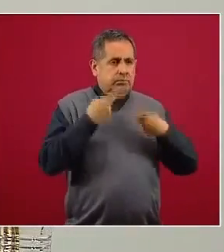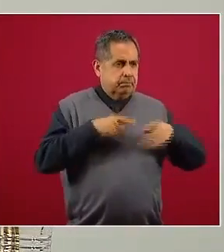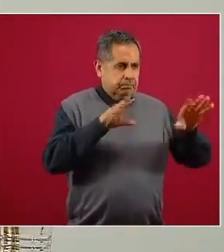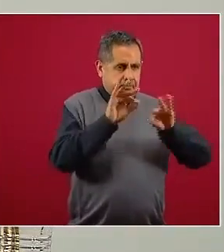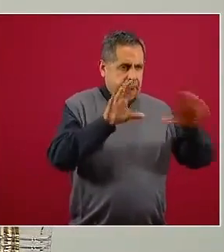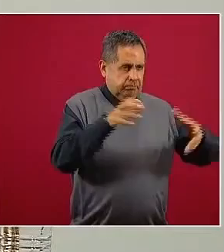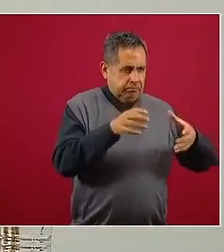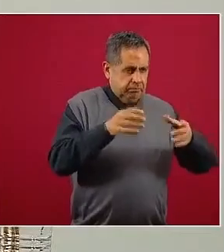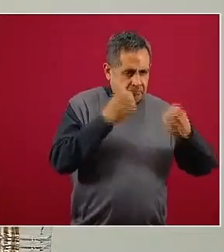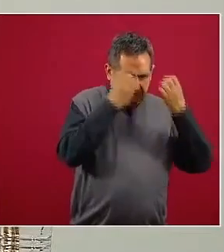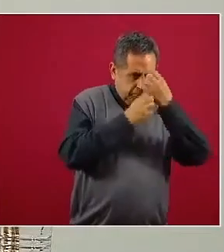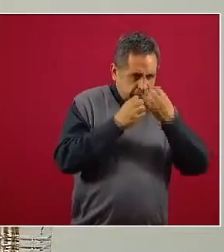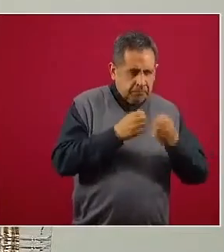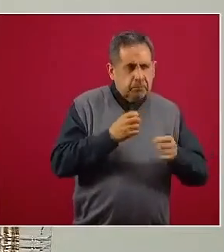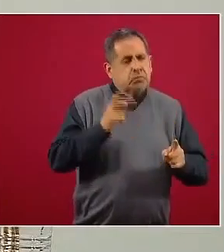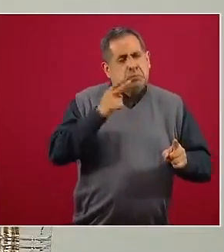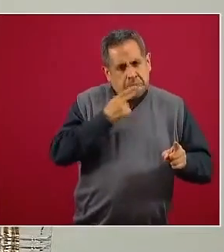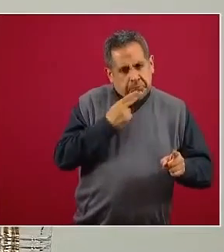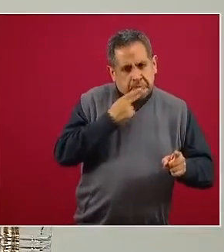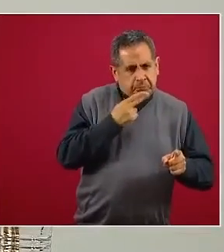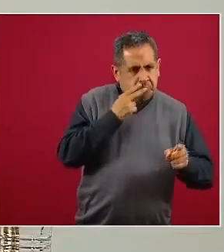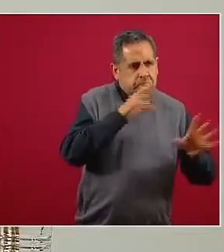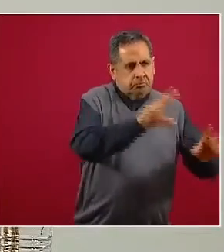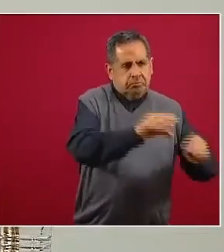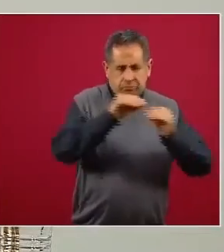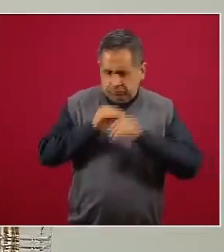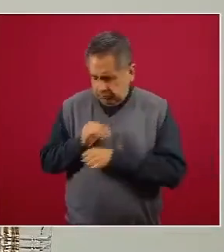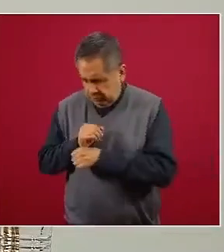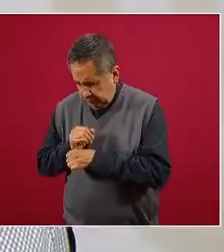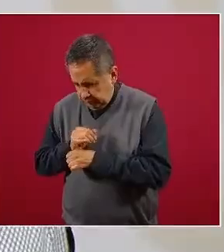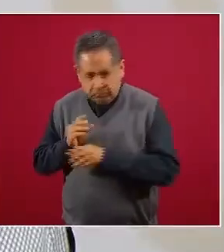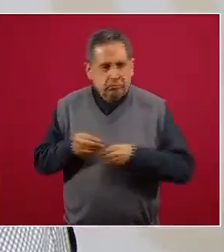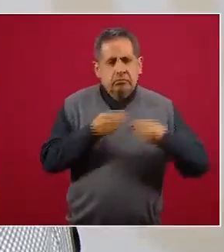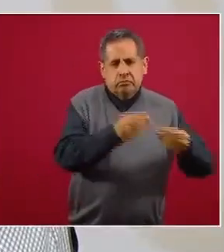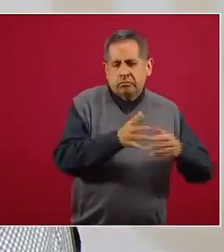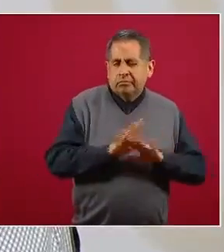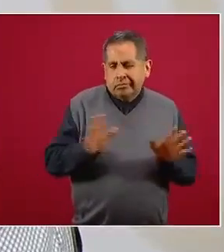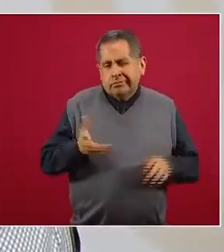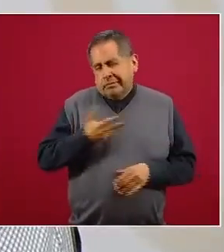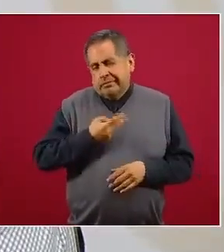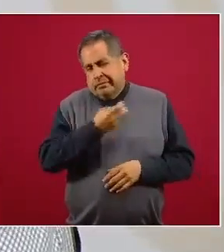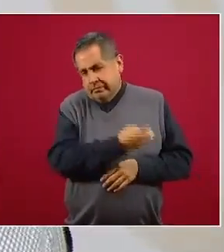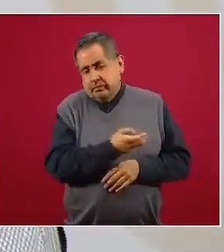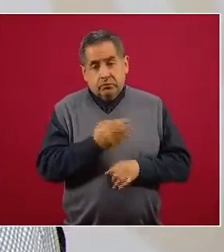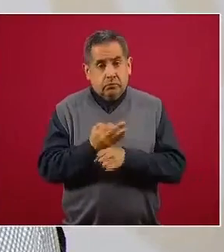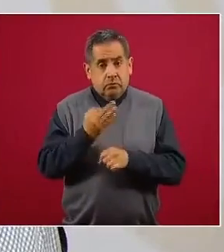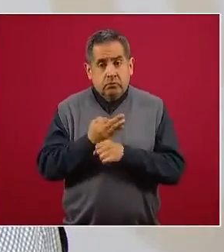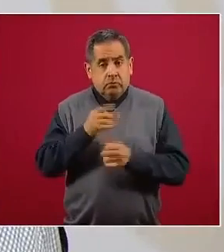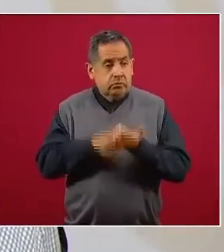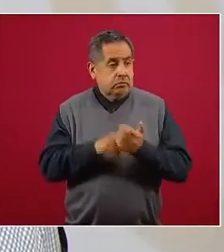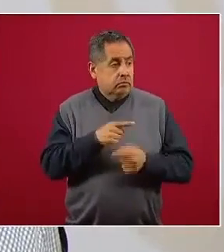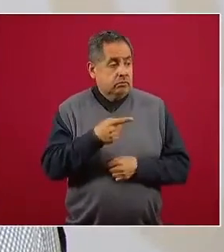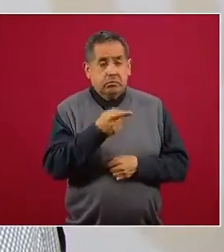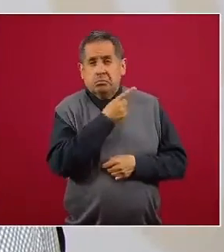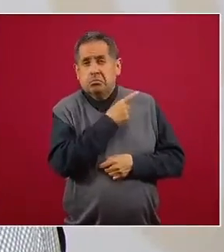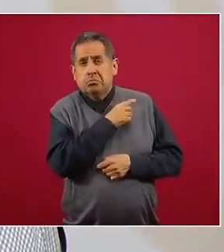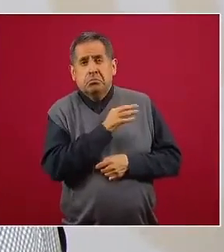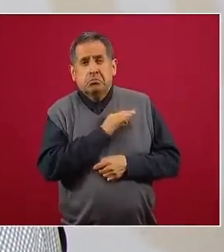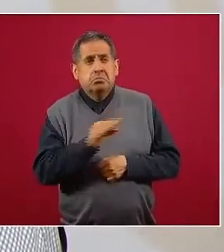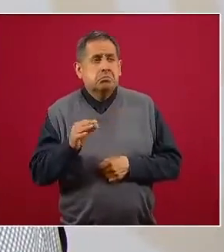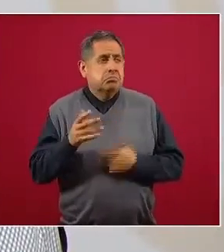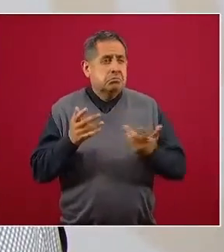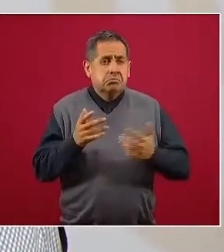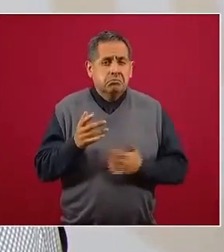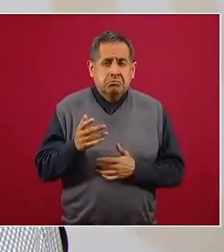través de un estudio, es a través de un protocolo de investigación básicamente, que de hecho está operando ya a partir de